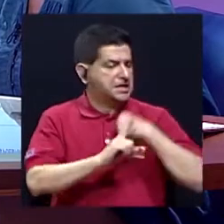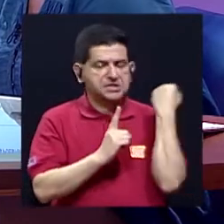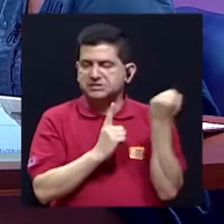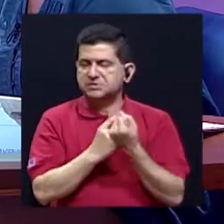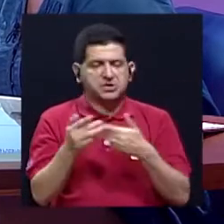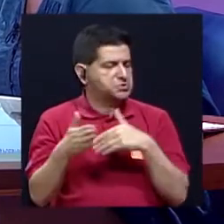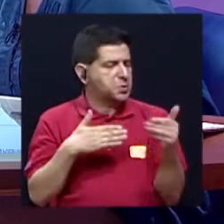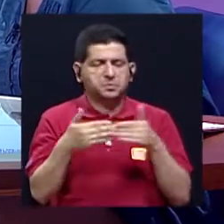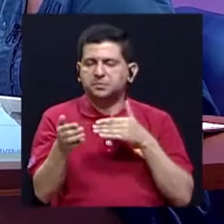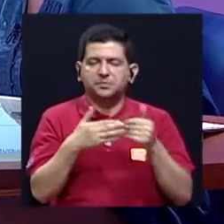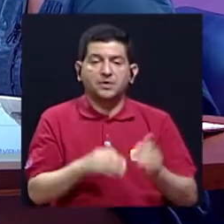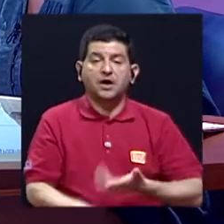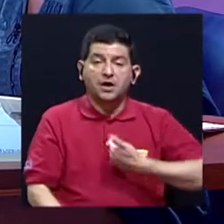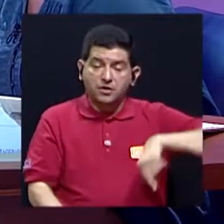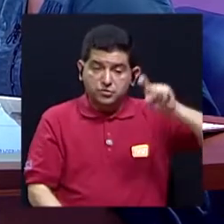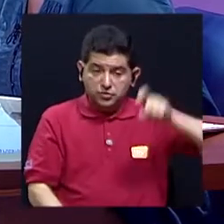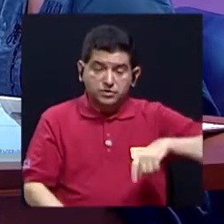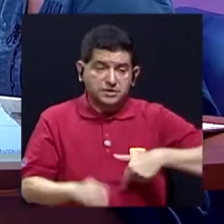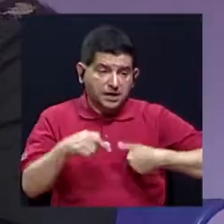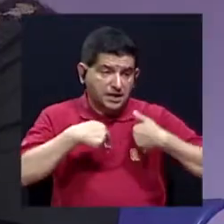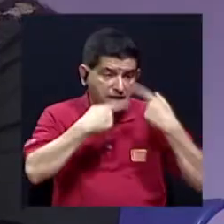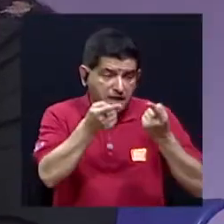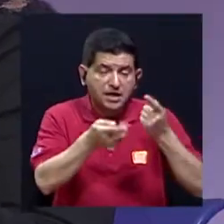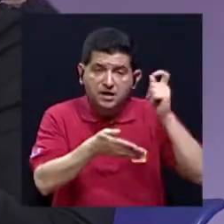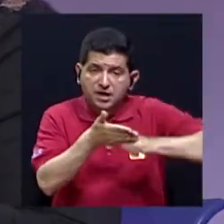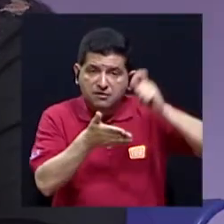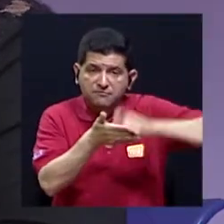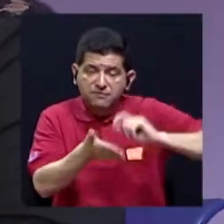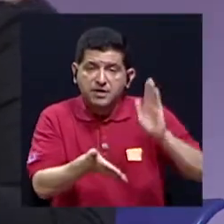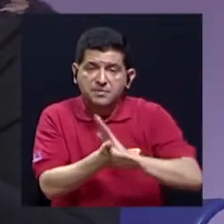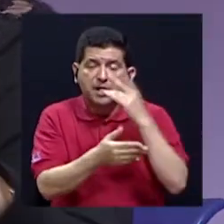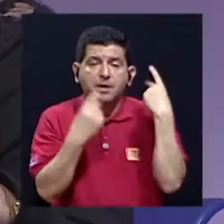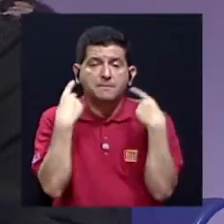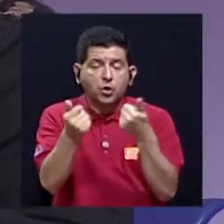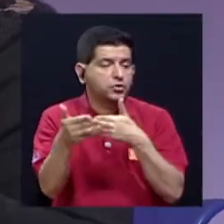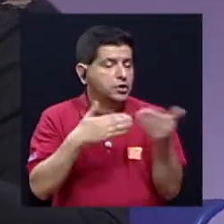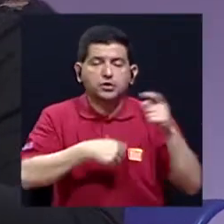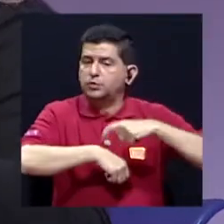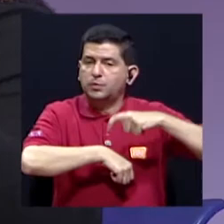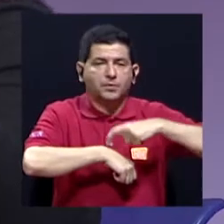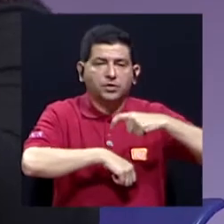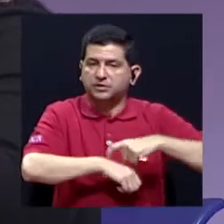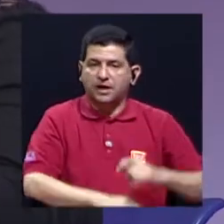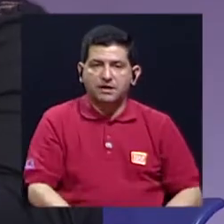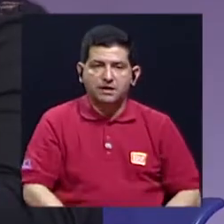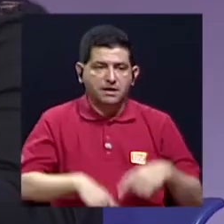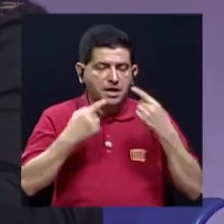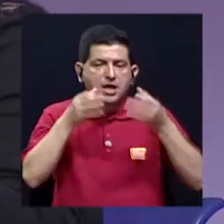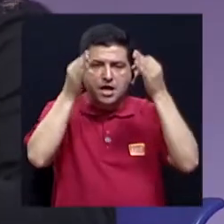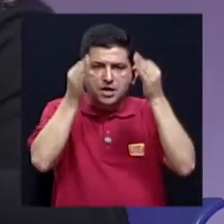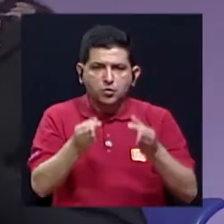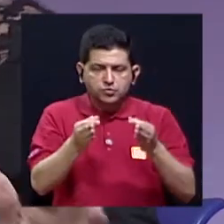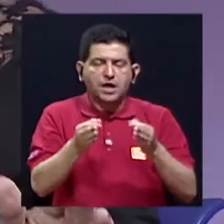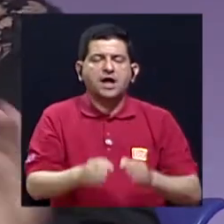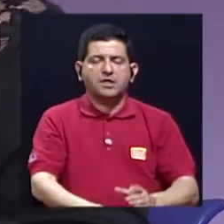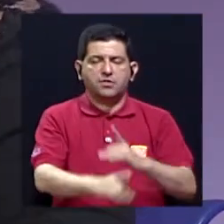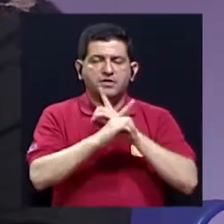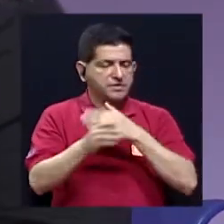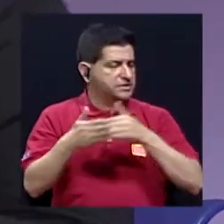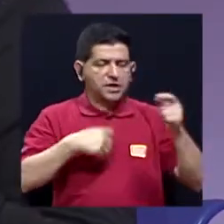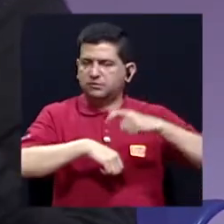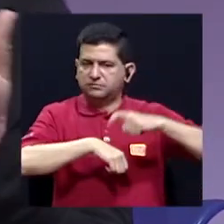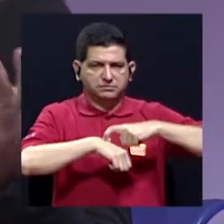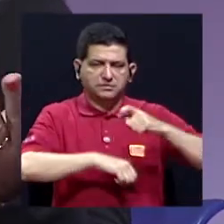necesario, porque nosotros hemos tenido que salir a firmar documentos que urgen a cualquier hora, hemos tenido que ir a un juzgado a defendernos a cualquier